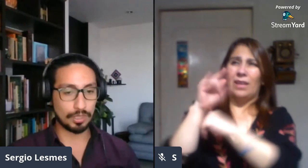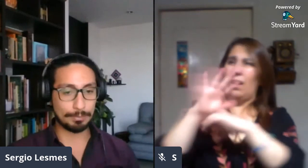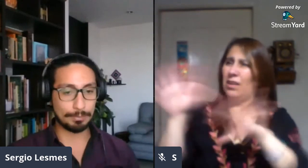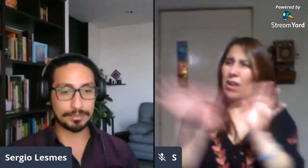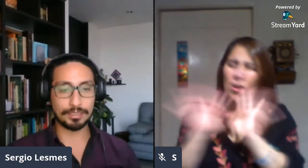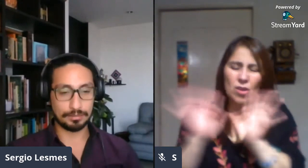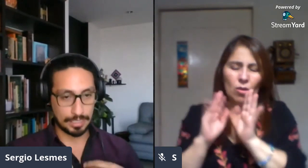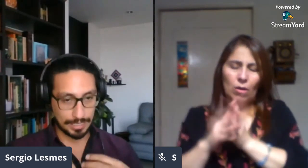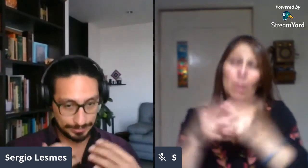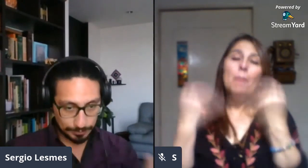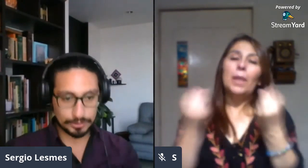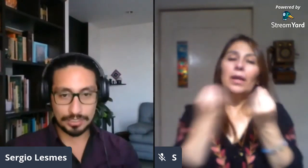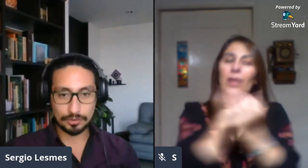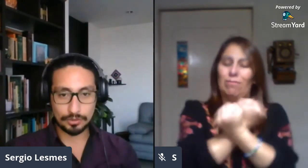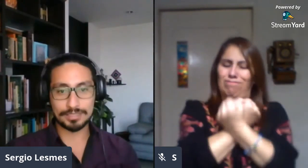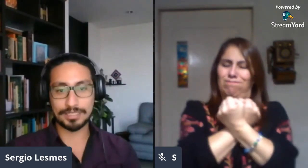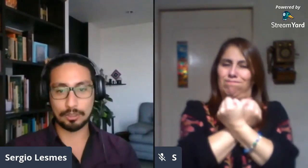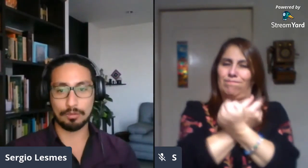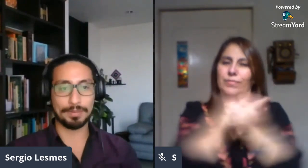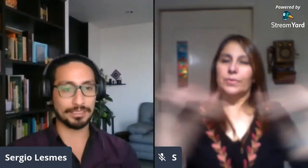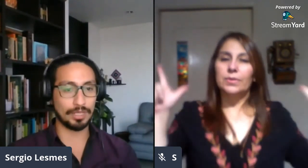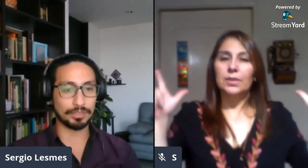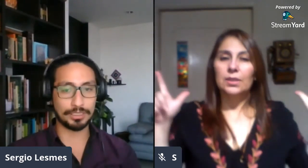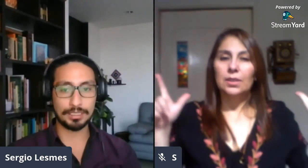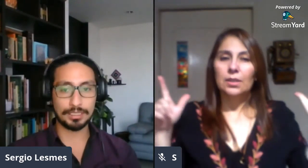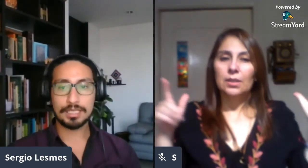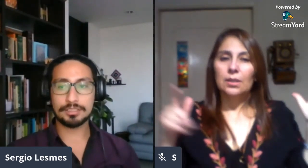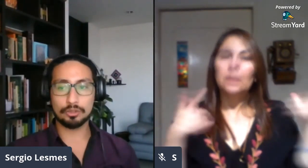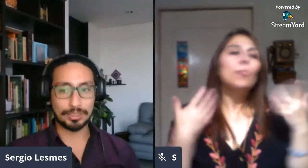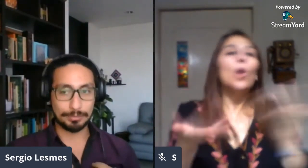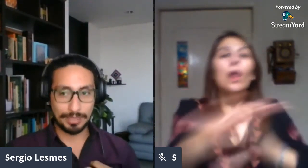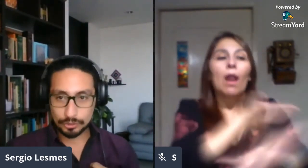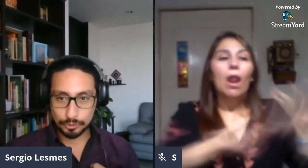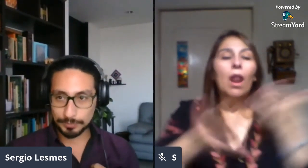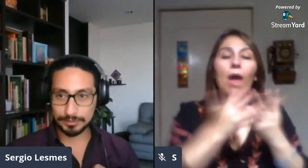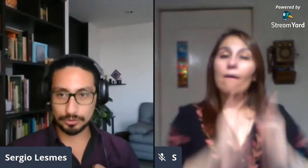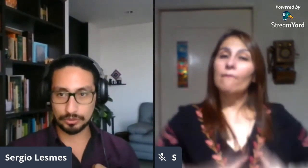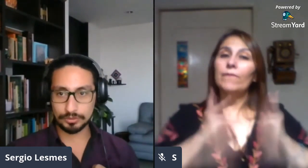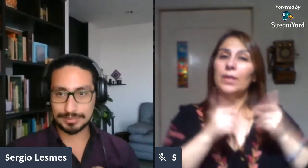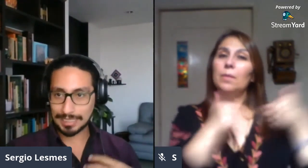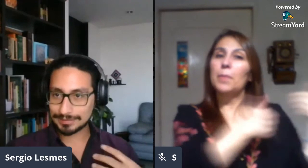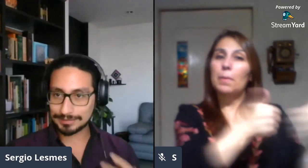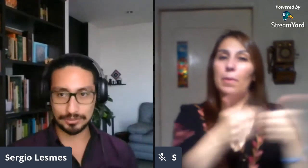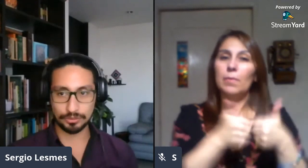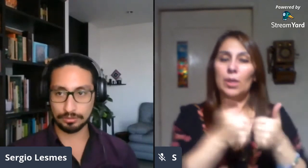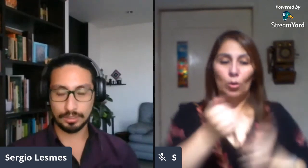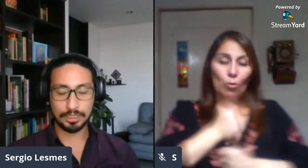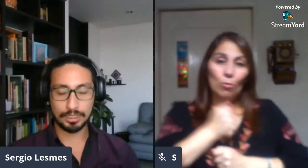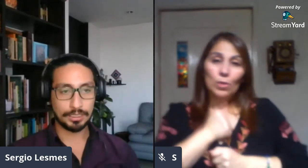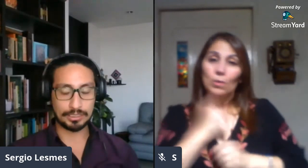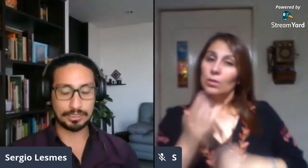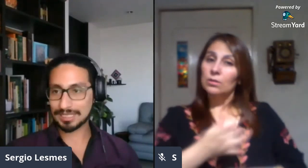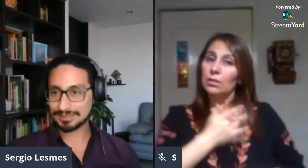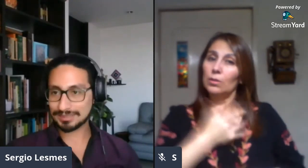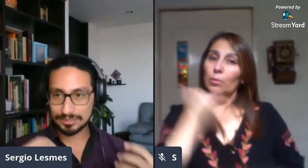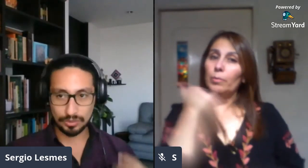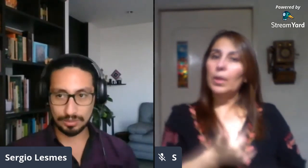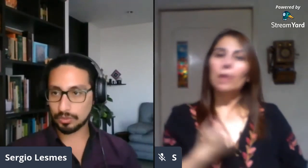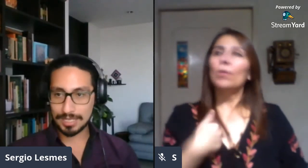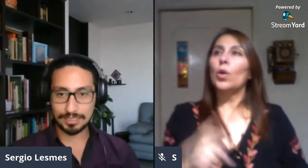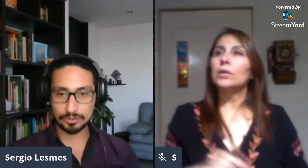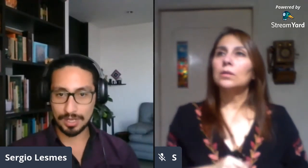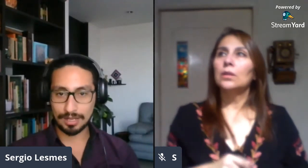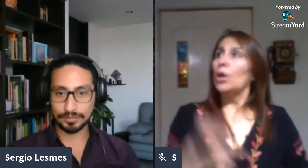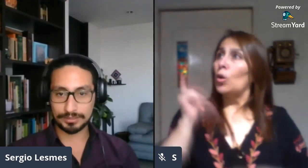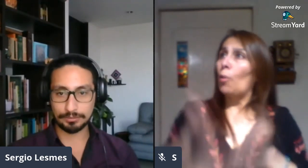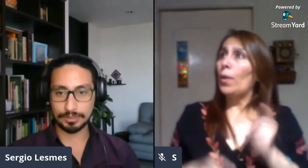liberarnos solamente a esas personas con las que compartimos la vida, sino también a nosotros mismos, ¿no? De esa castración, que es una castración